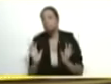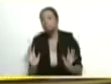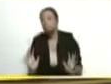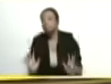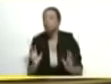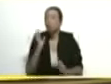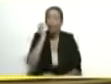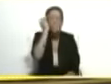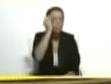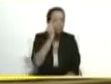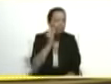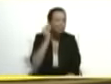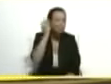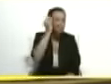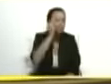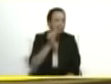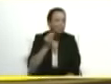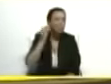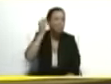puse a pensar